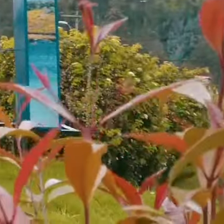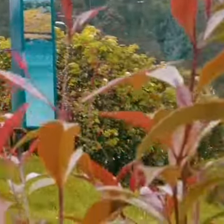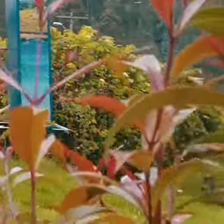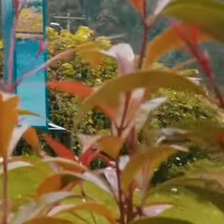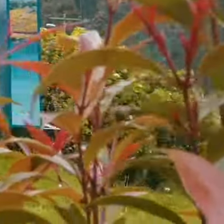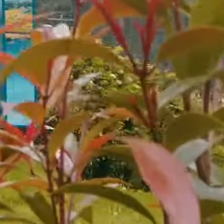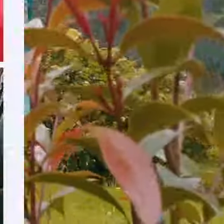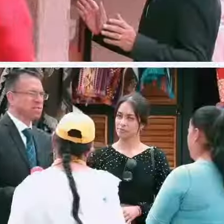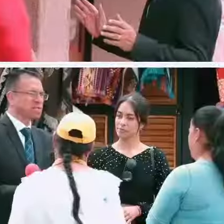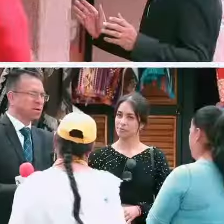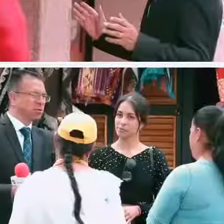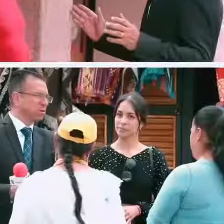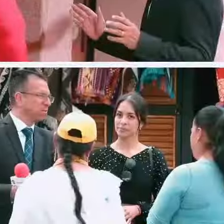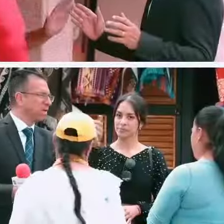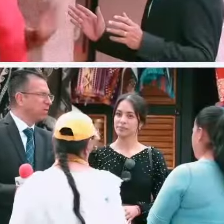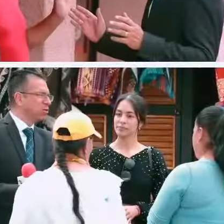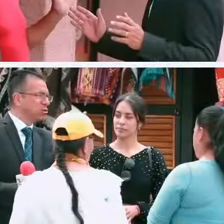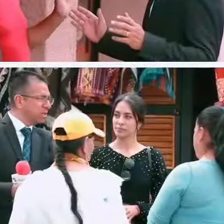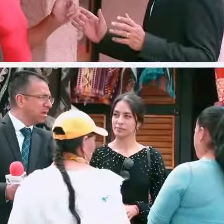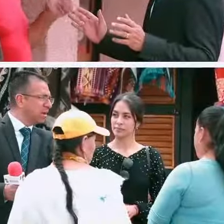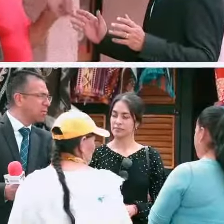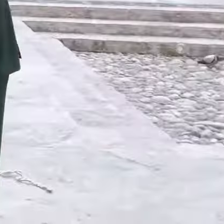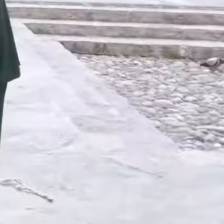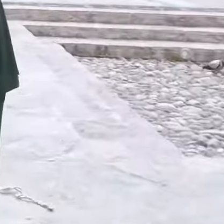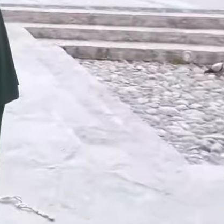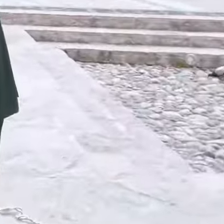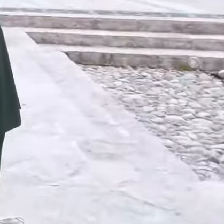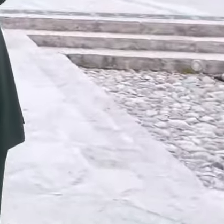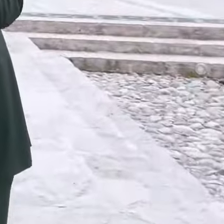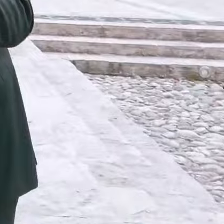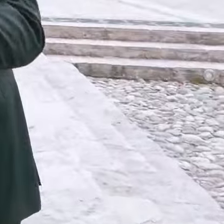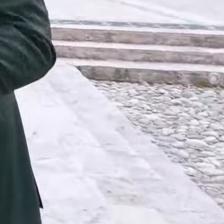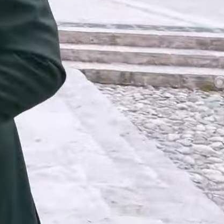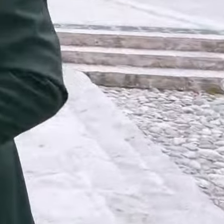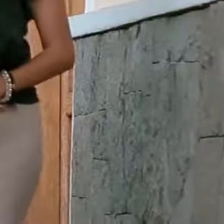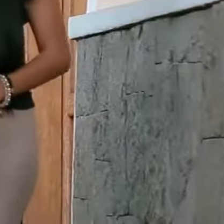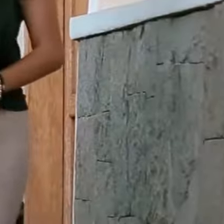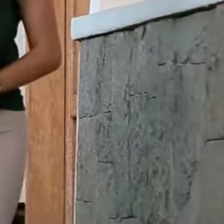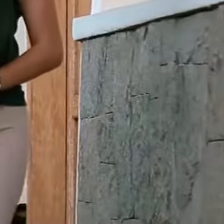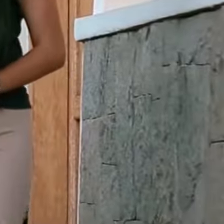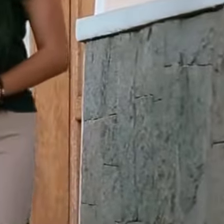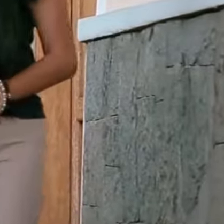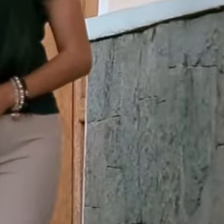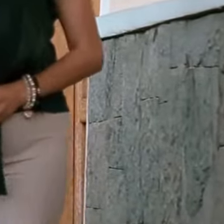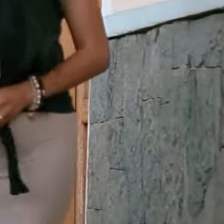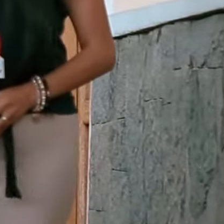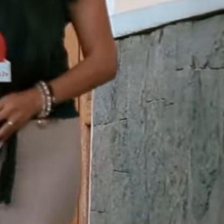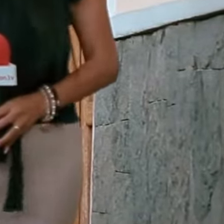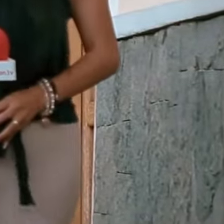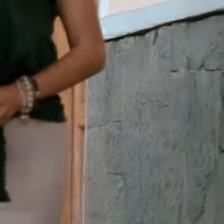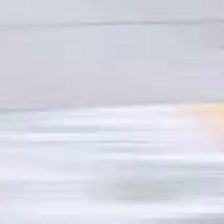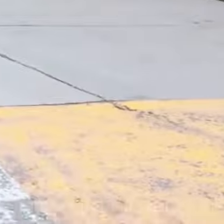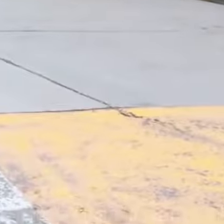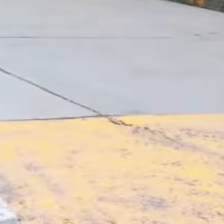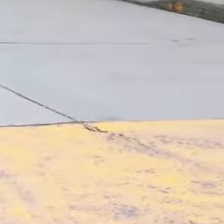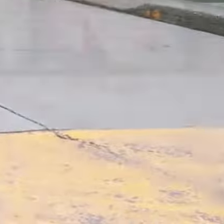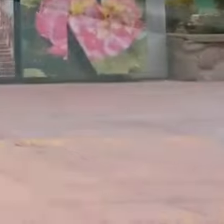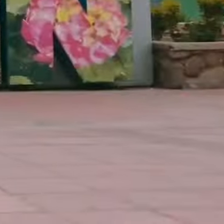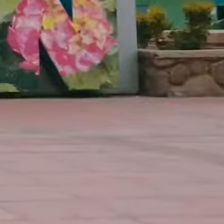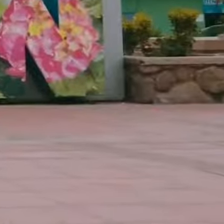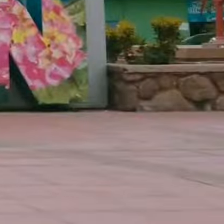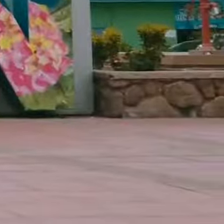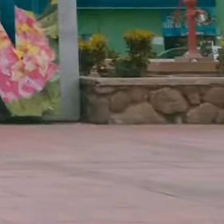nuestra ciudad. Conoce a las personas, sus problemas y las posibles soluciones. Nuestro trabajo es a diario. En la